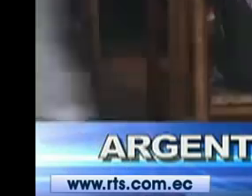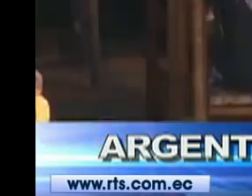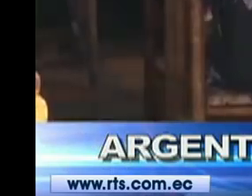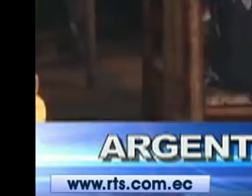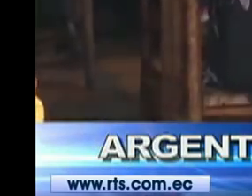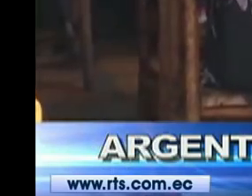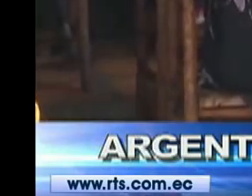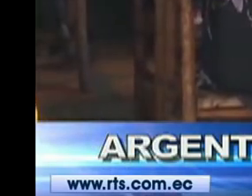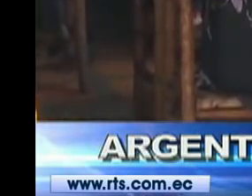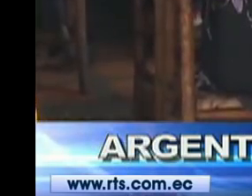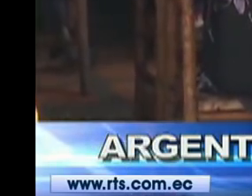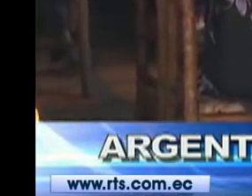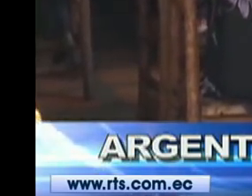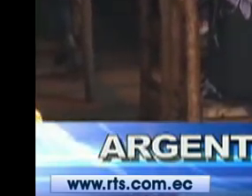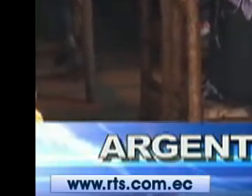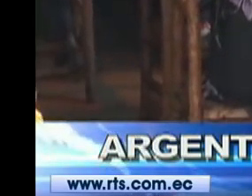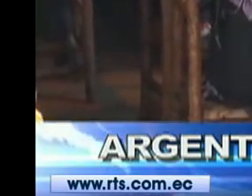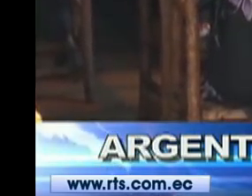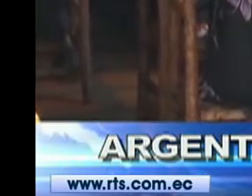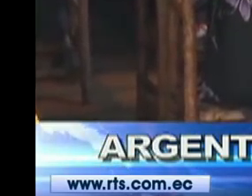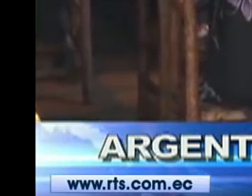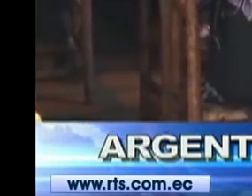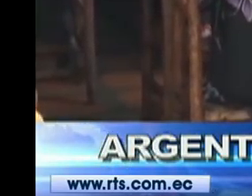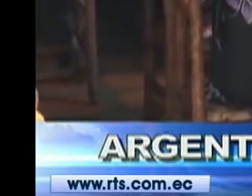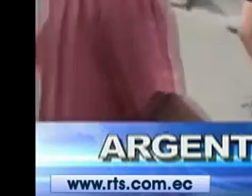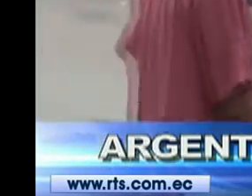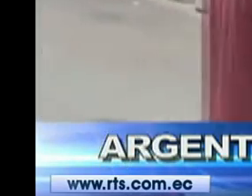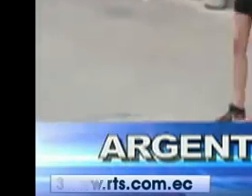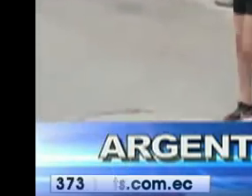un hostal.